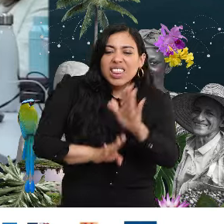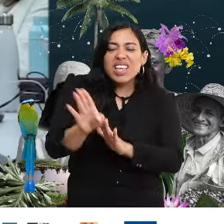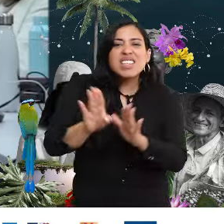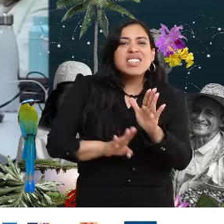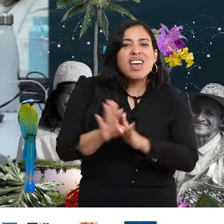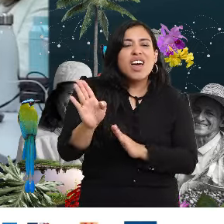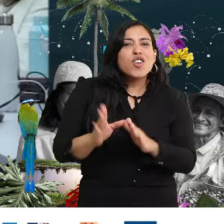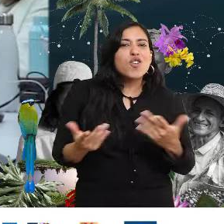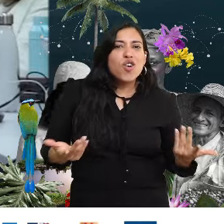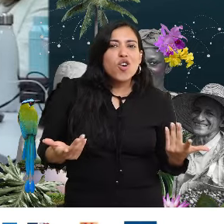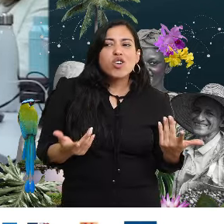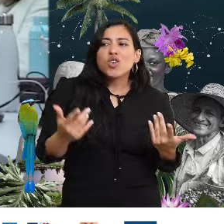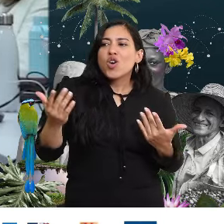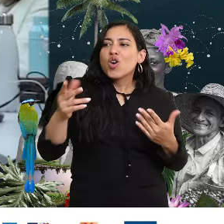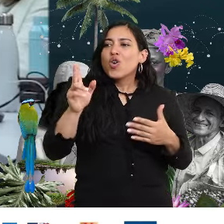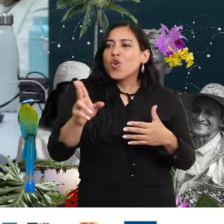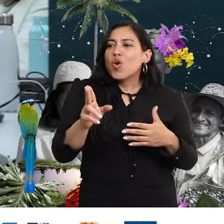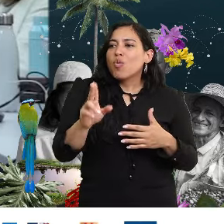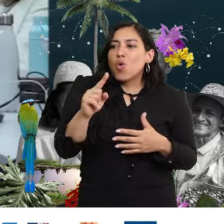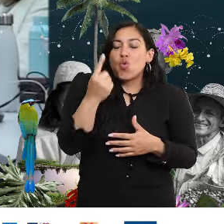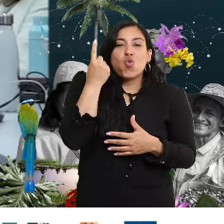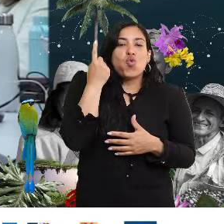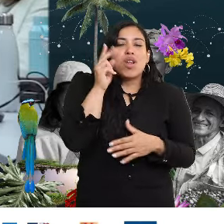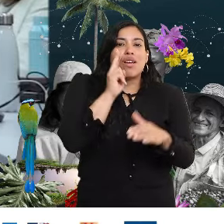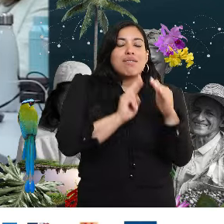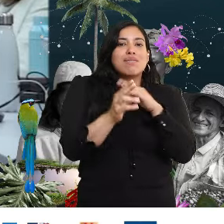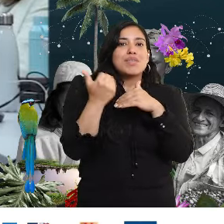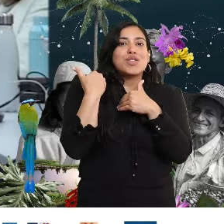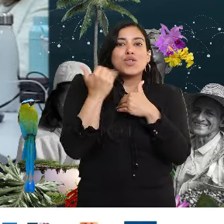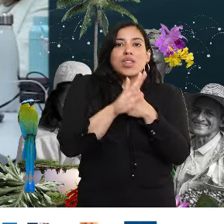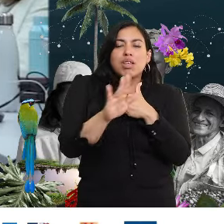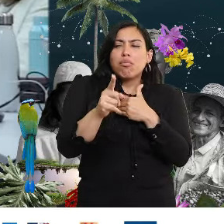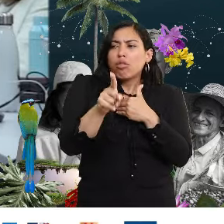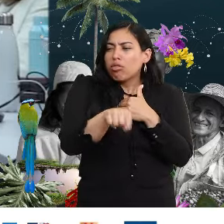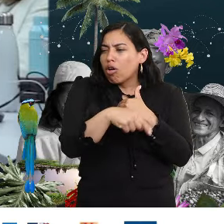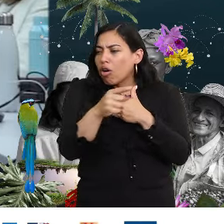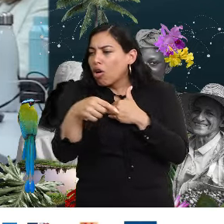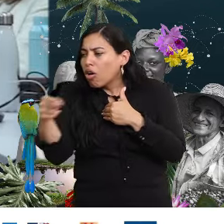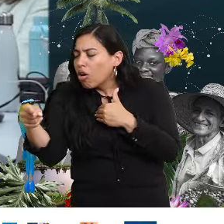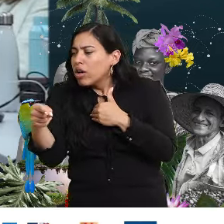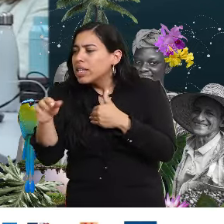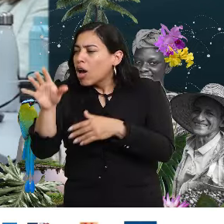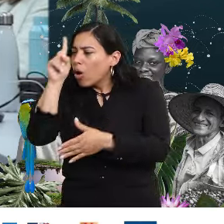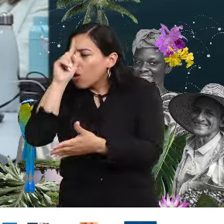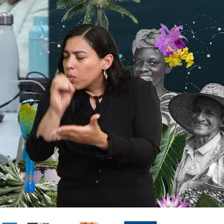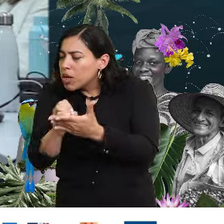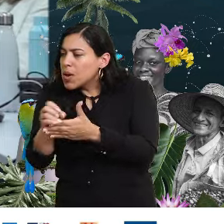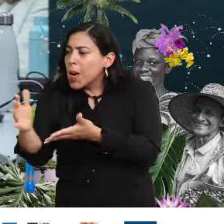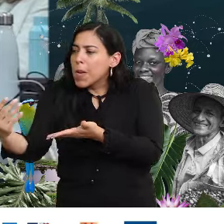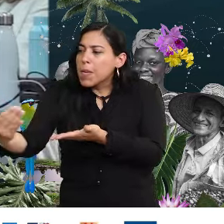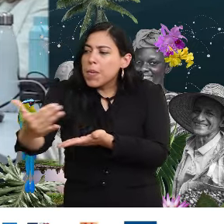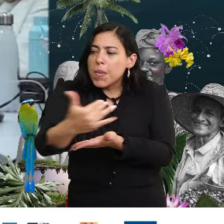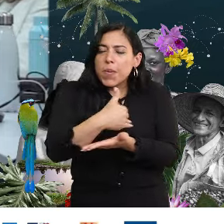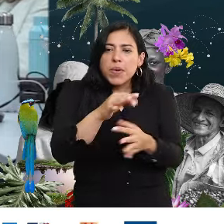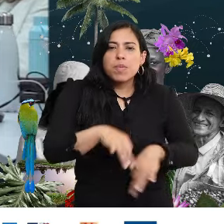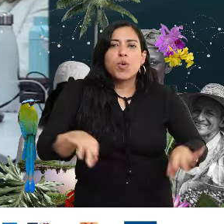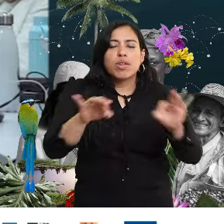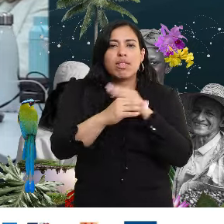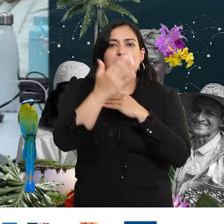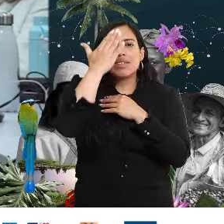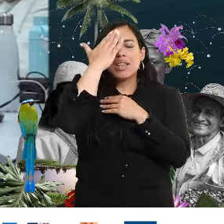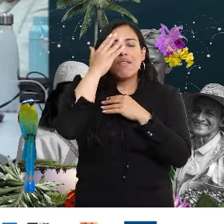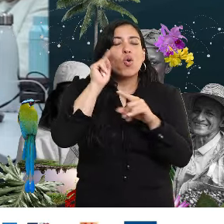puede ser visto desde una sola visión, sino que hay que mirar la visión, otras visiones que hay del desarrollo